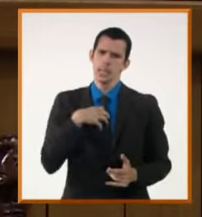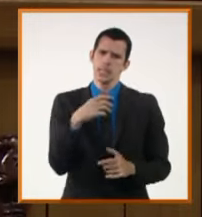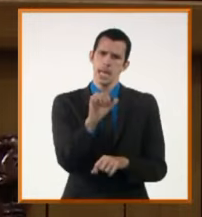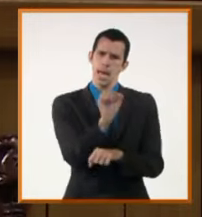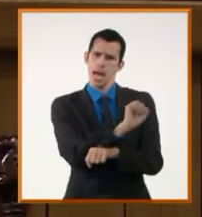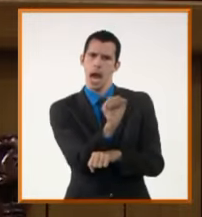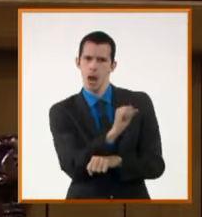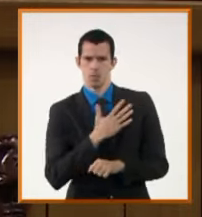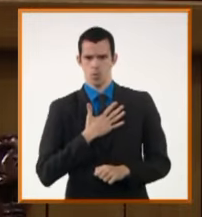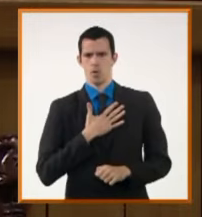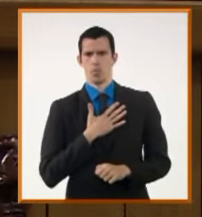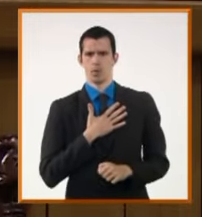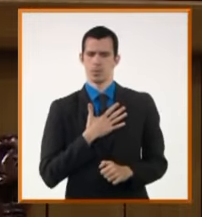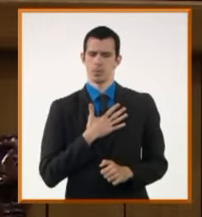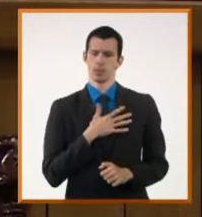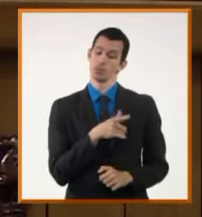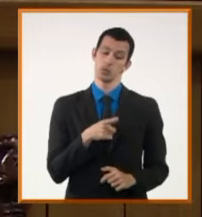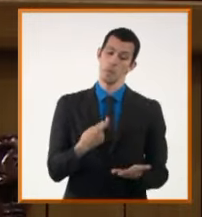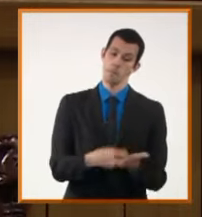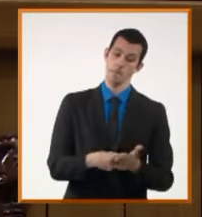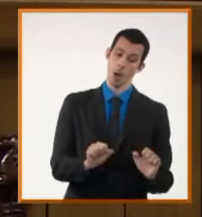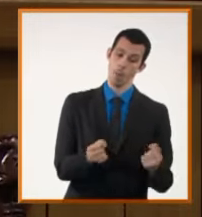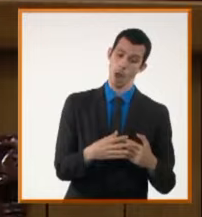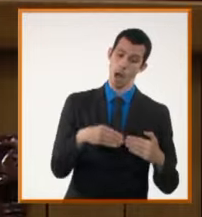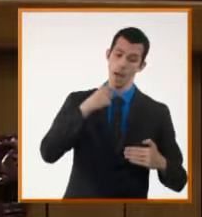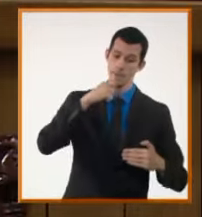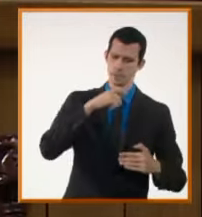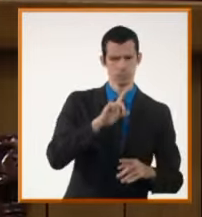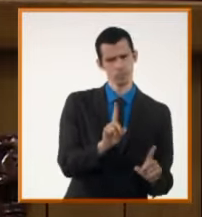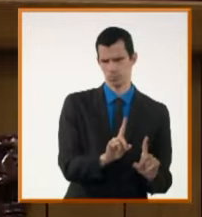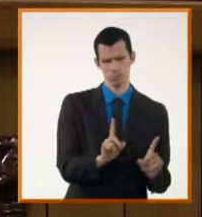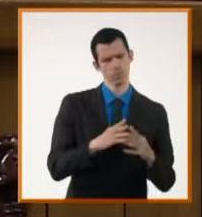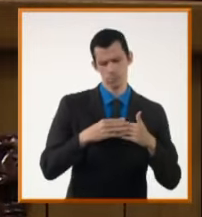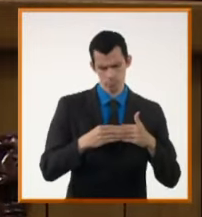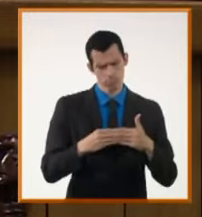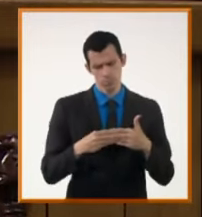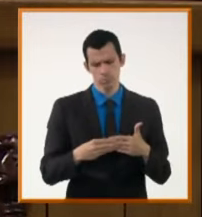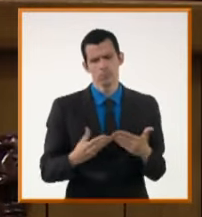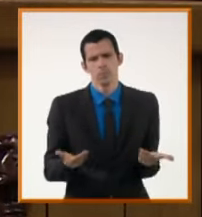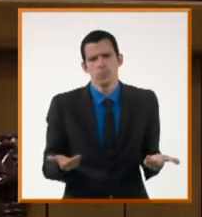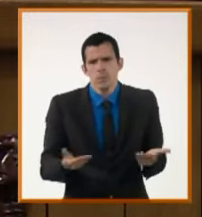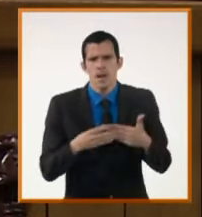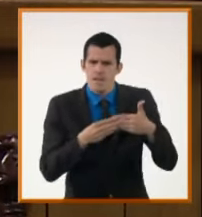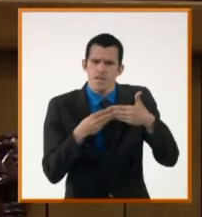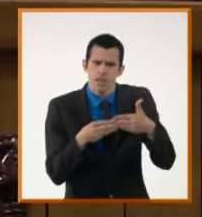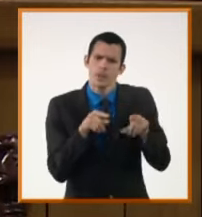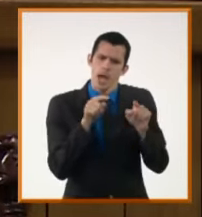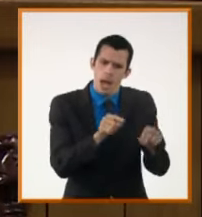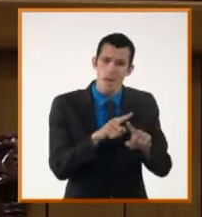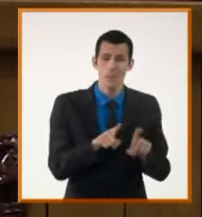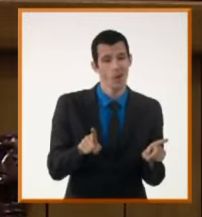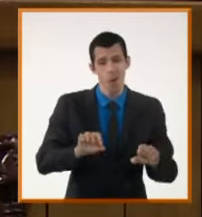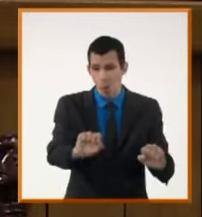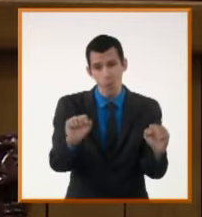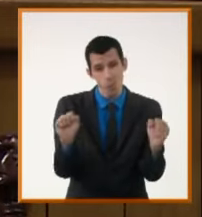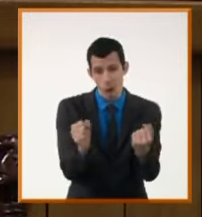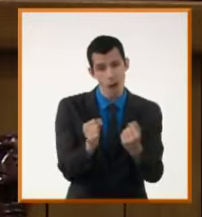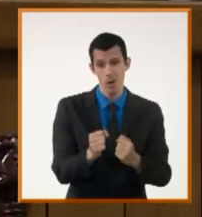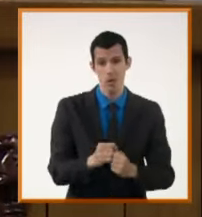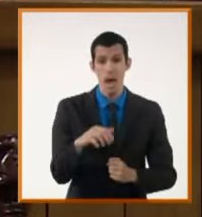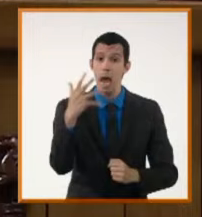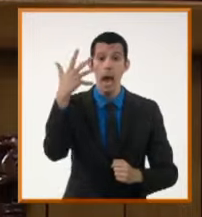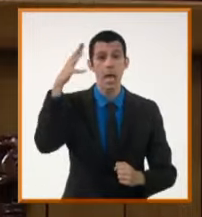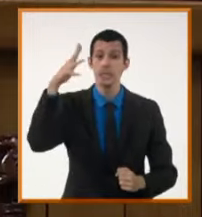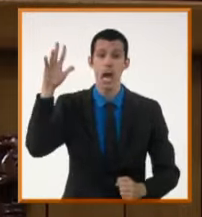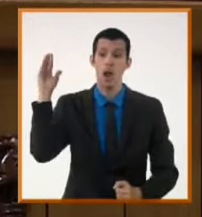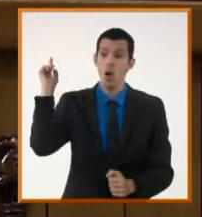derroche que hoy tenemos y que nos impide adquirir, porque con ese dinero que recaudemos en divisas es el que nos permitirá también